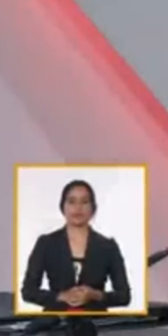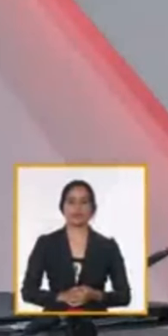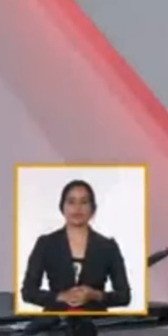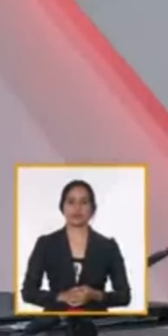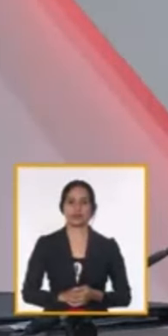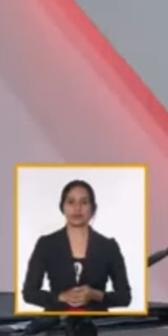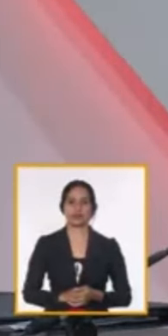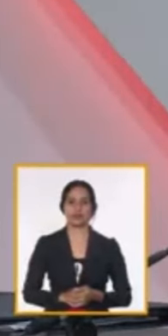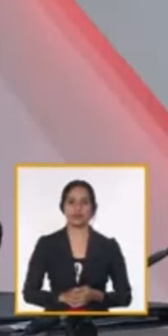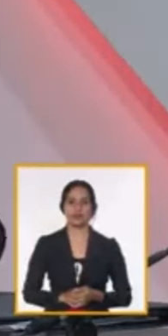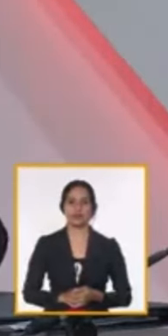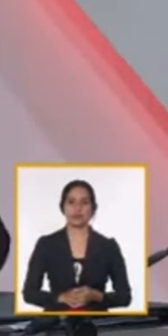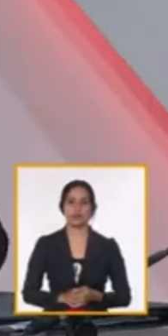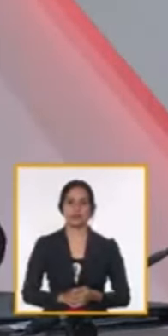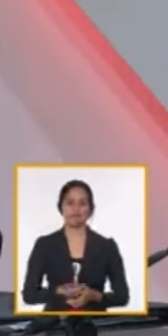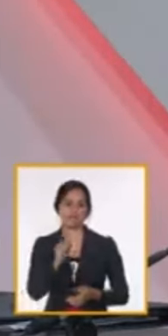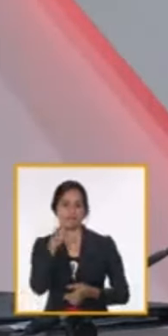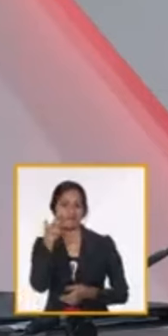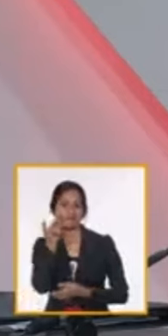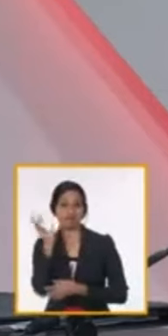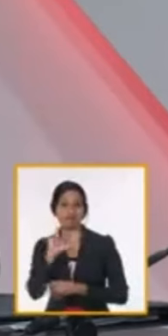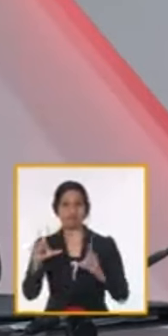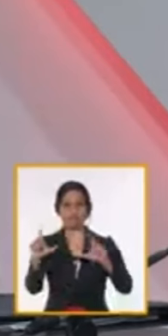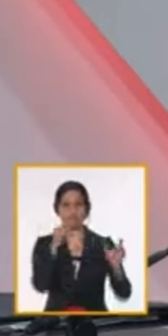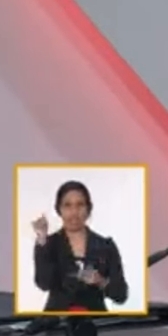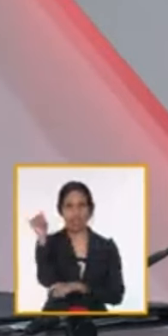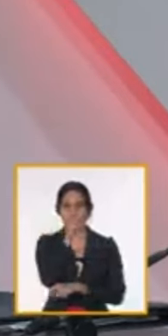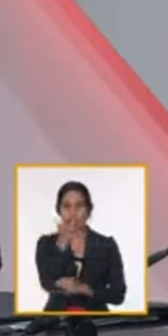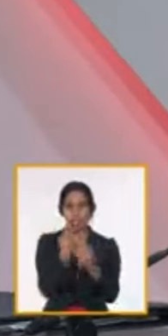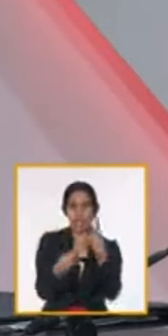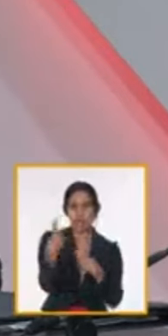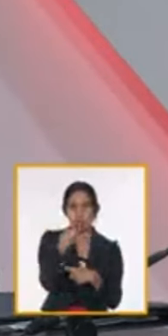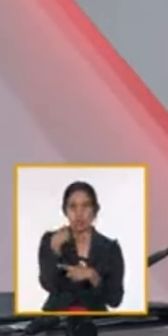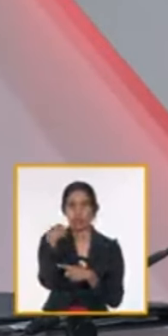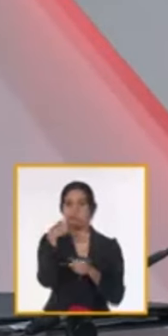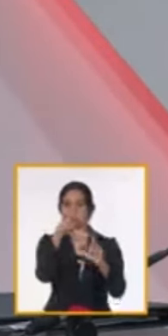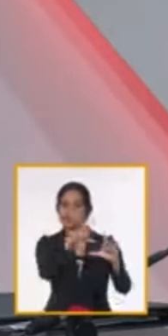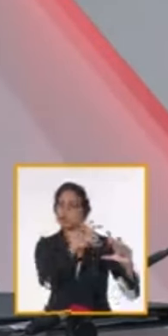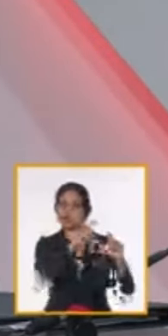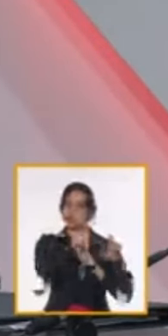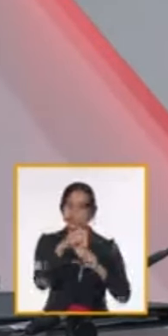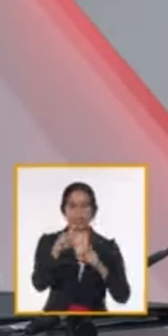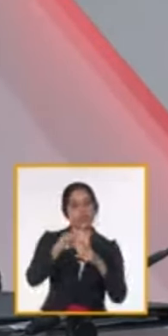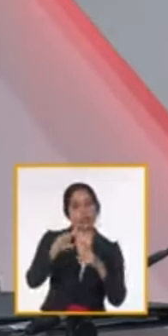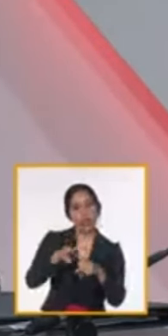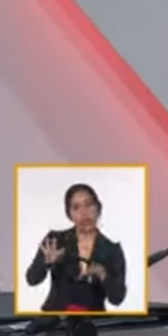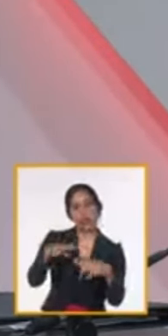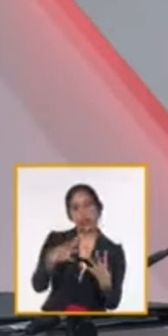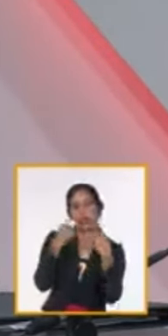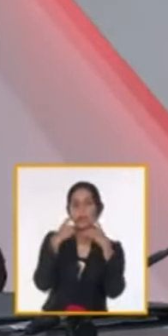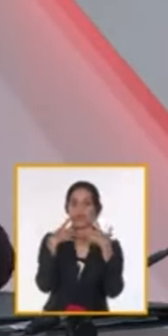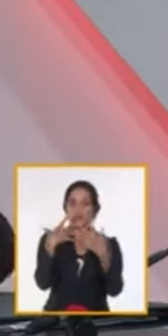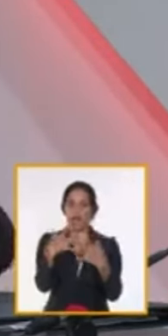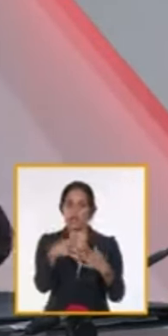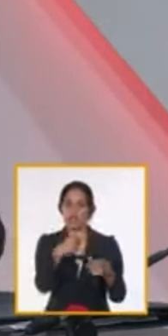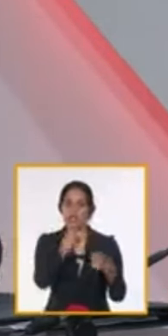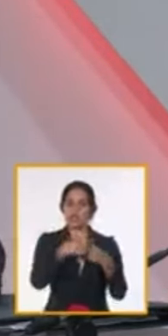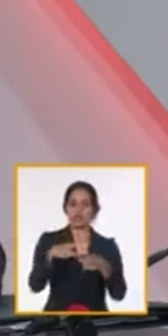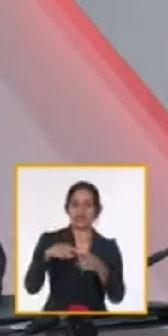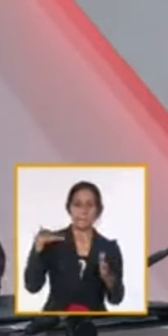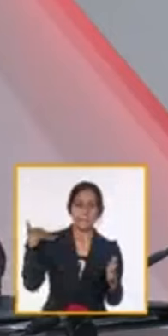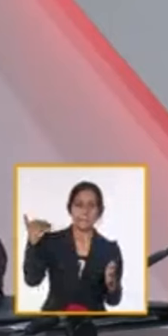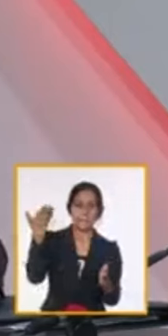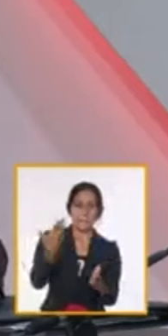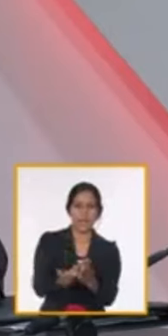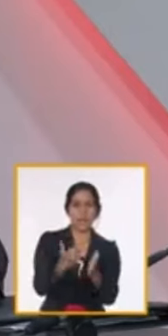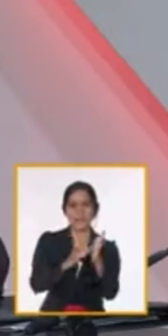Bueno, eran algunos de los reportes que diferentes televisoras y medios mostraban a lo largo de estos meses de